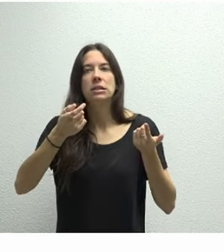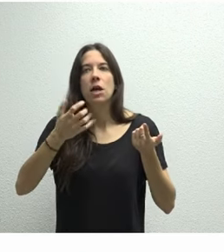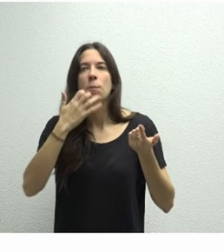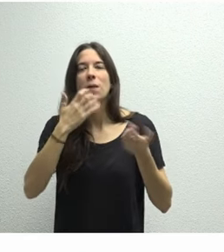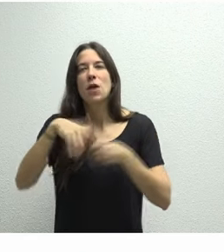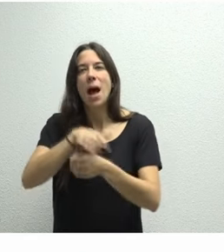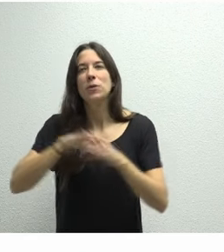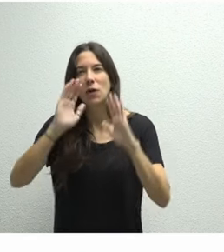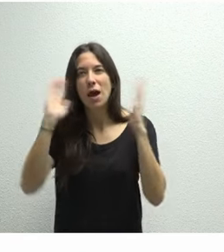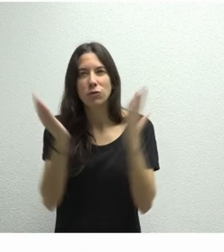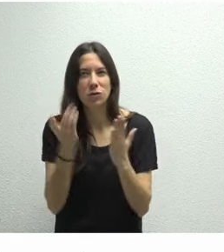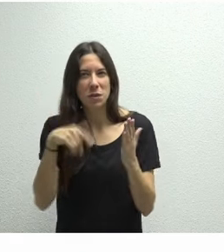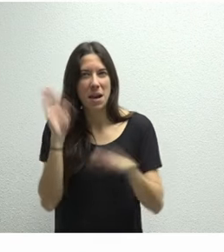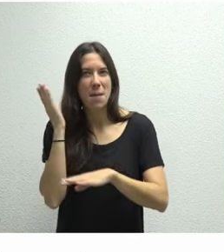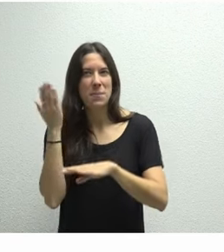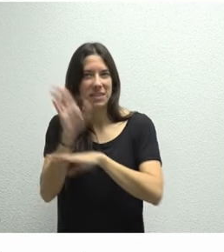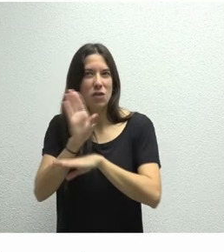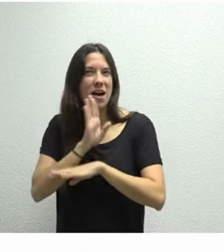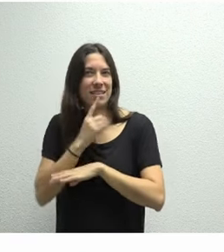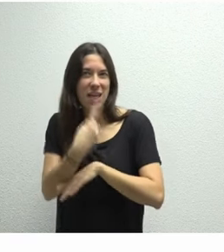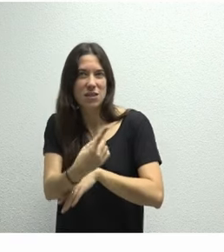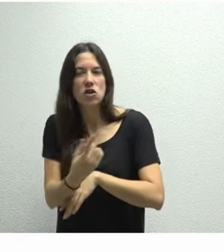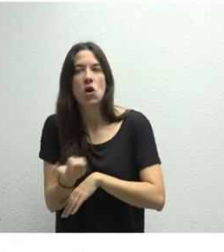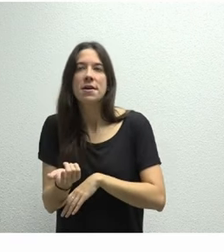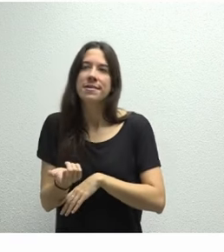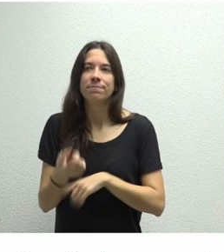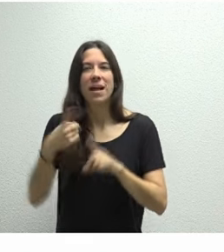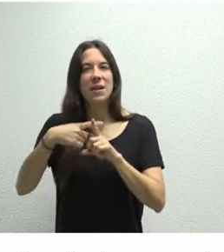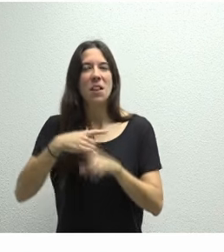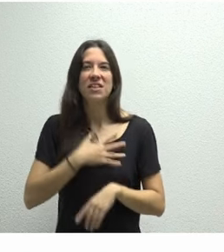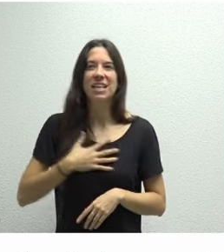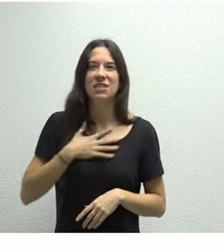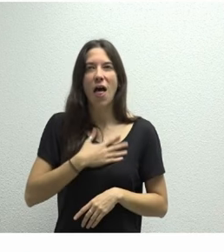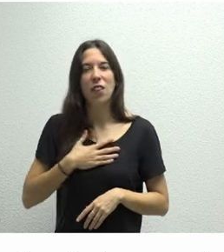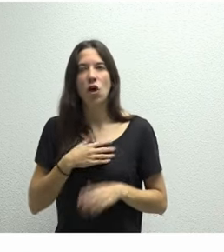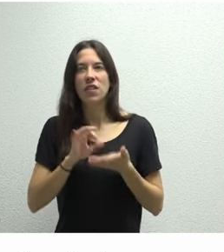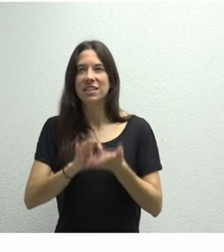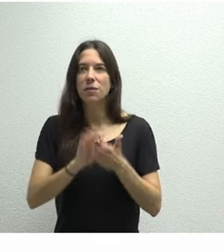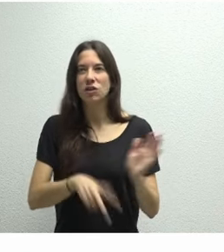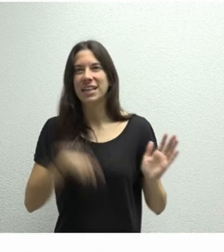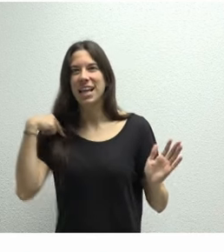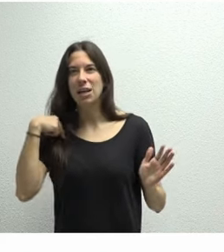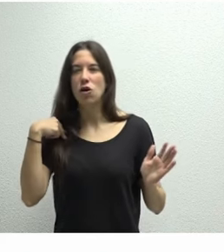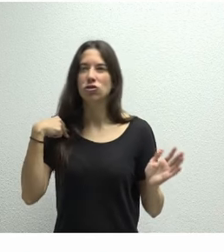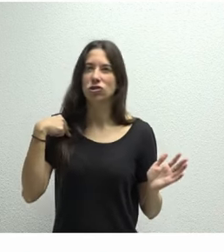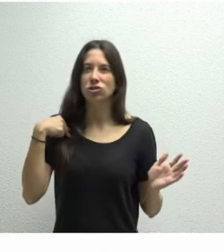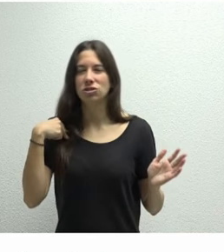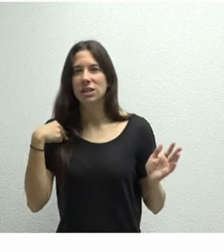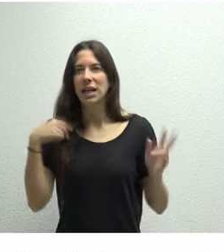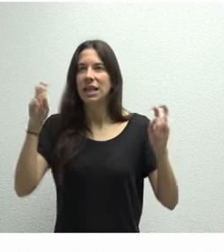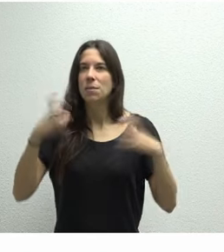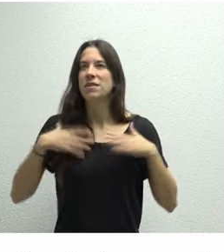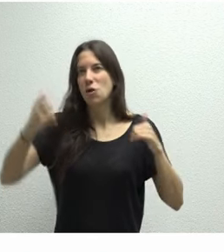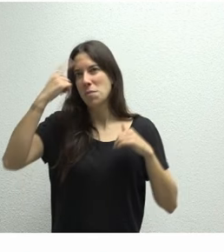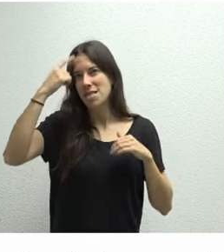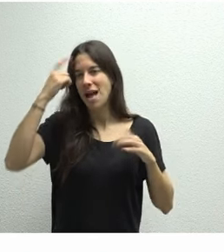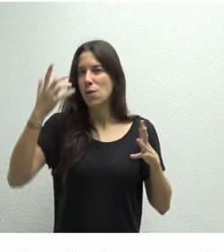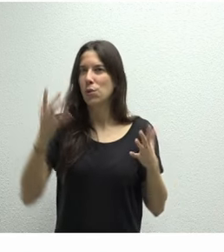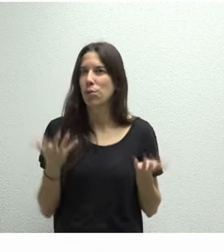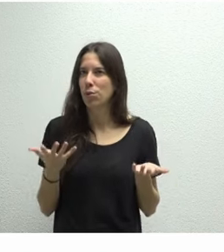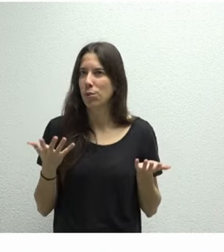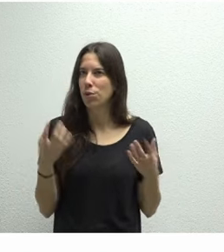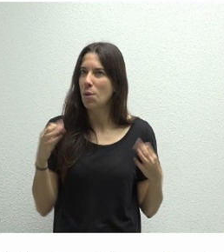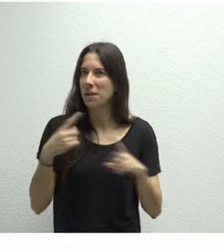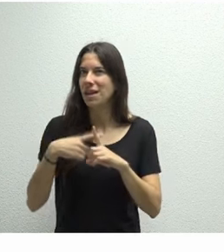en la presentación del grado de satisfacción de los servicios genéricos en Salud Mental suele ser